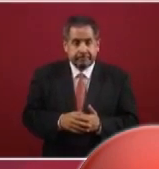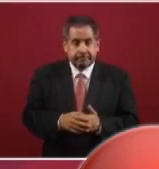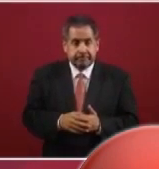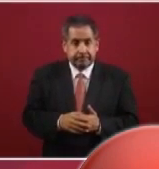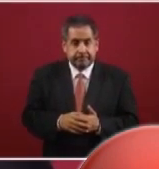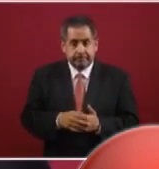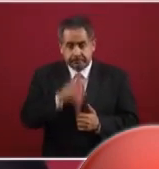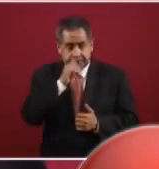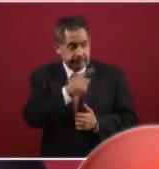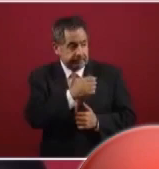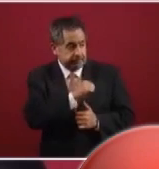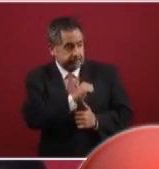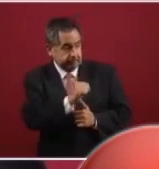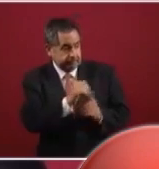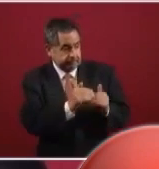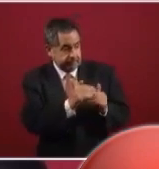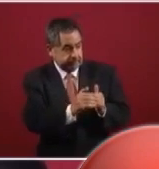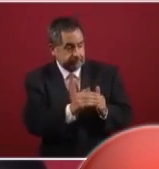de inflación.